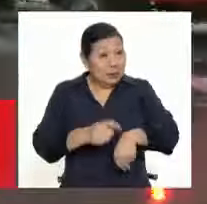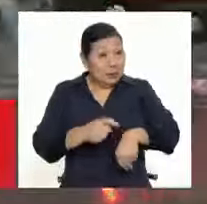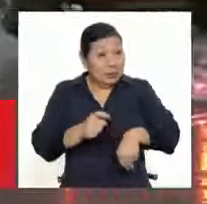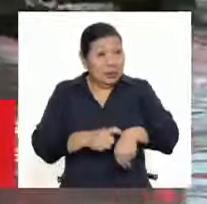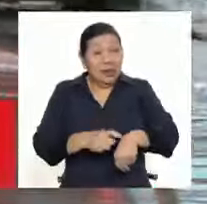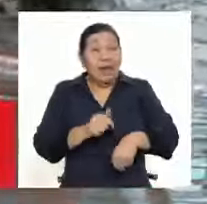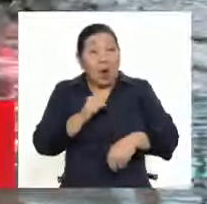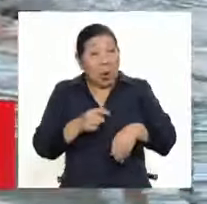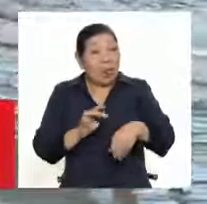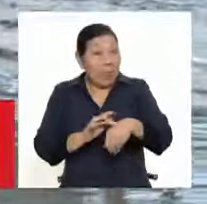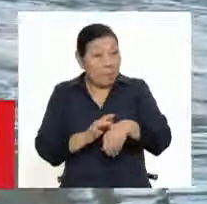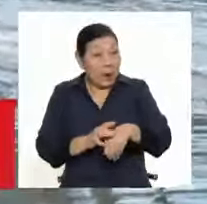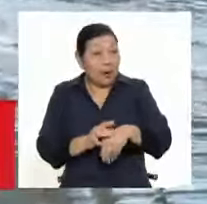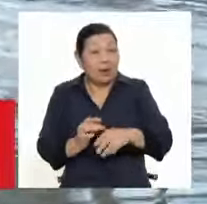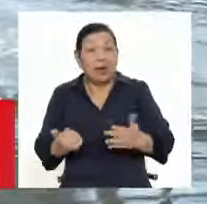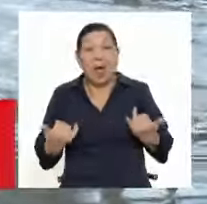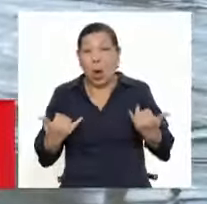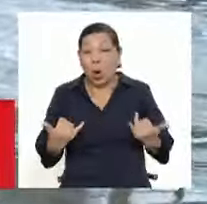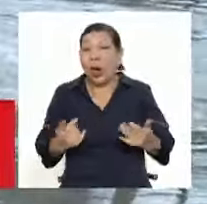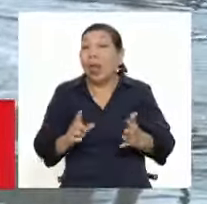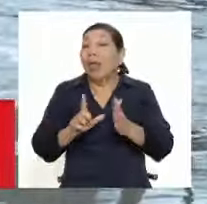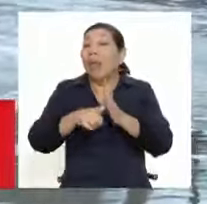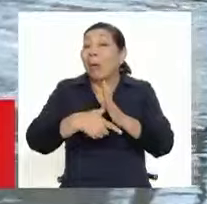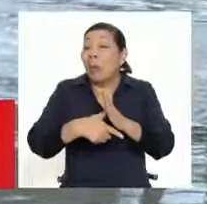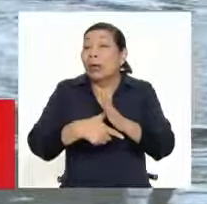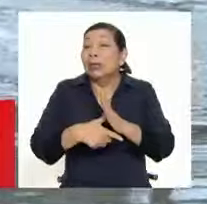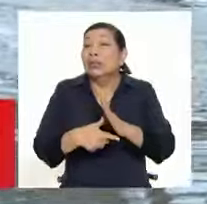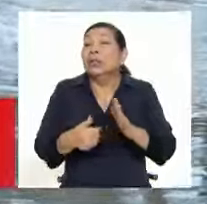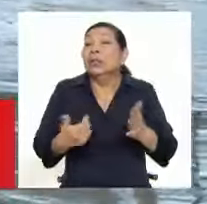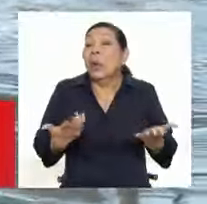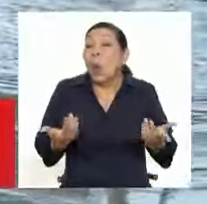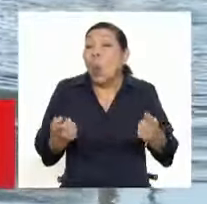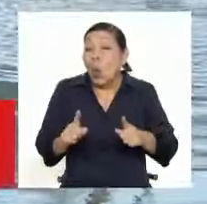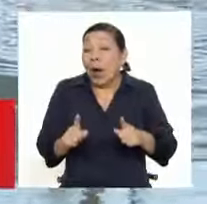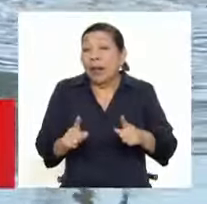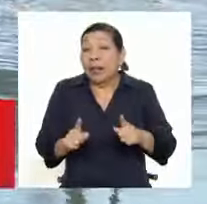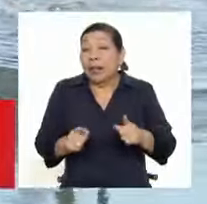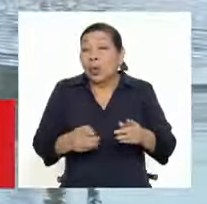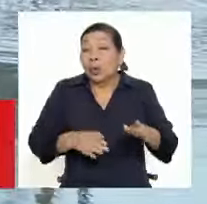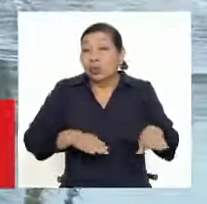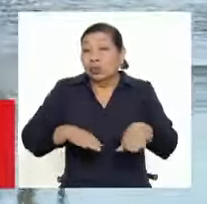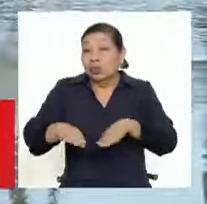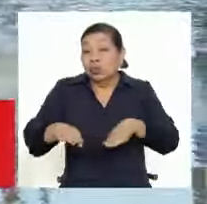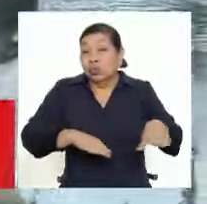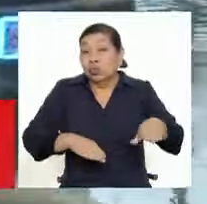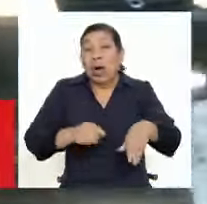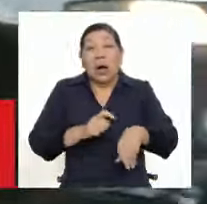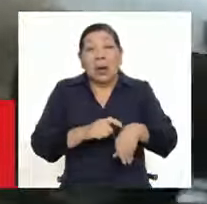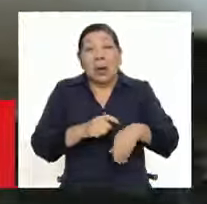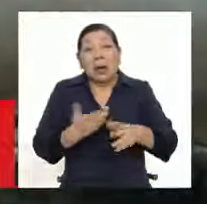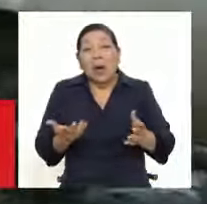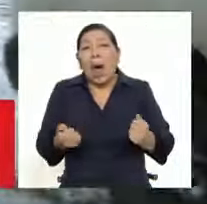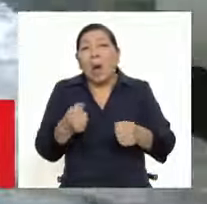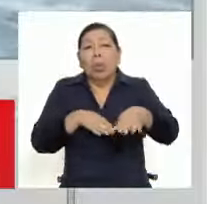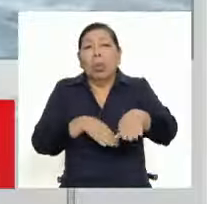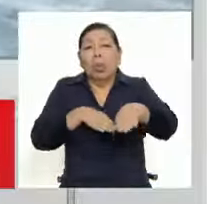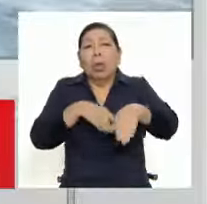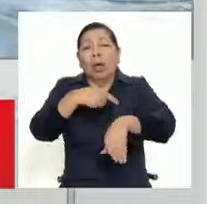ahora todavía es muy temprano, ¿no? 6:39 de la mañana, ¿cómo estará cuando inicie el tránsito, la